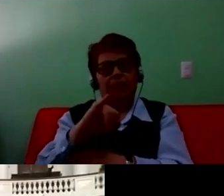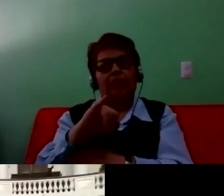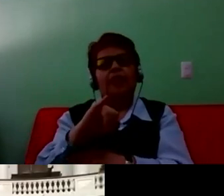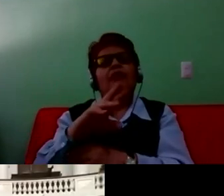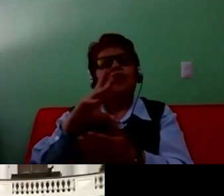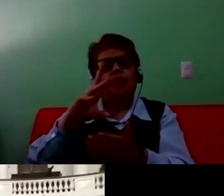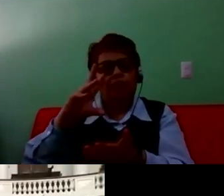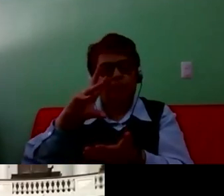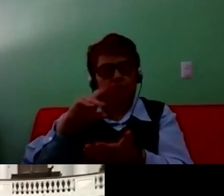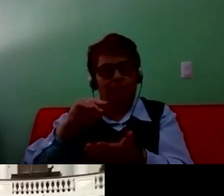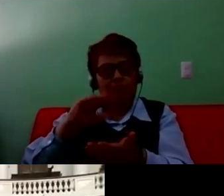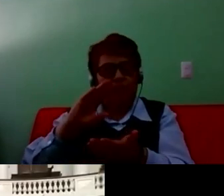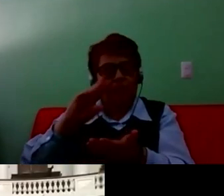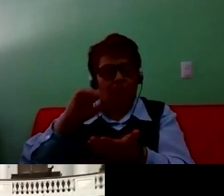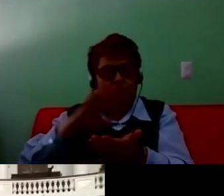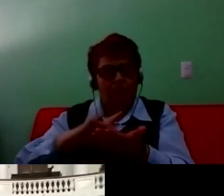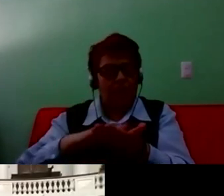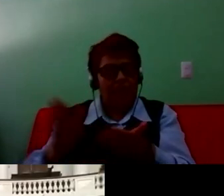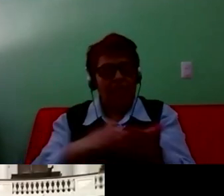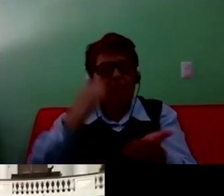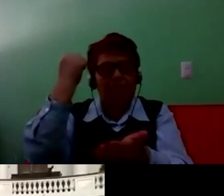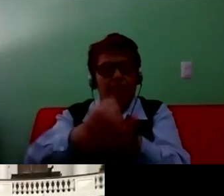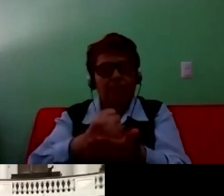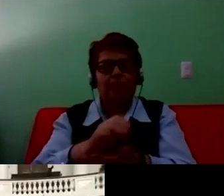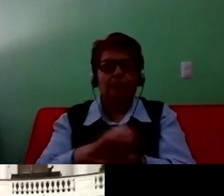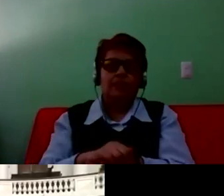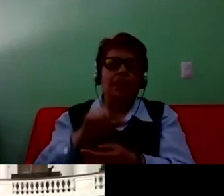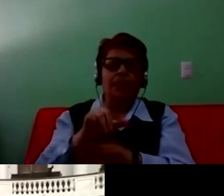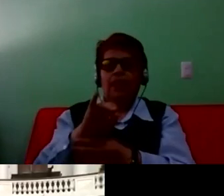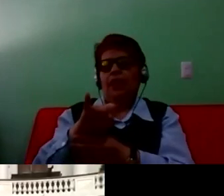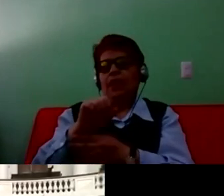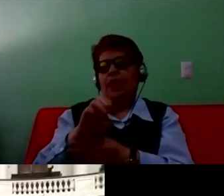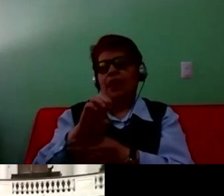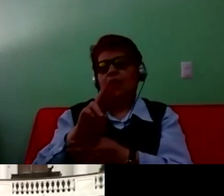dispense la lectura y aprobándolo. Diputada Lila Eugenia Rosbach.